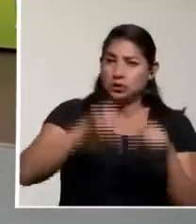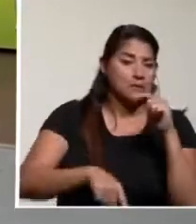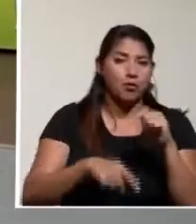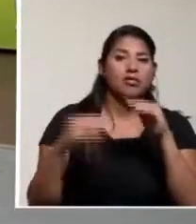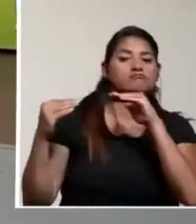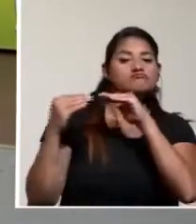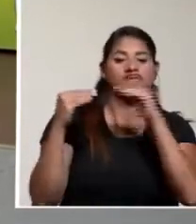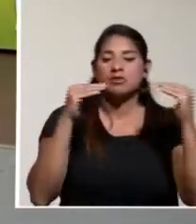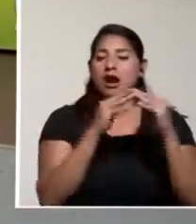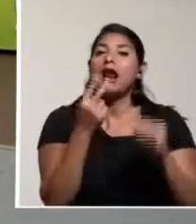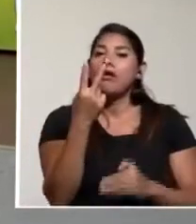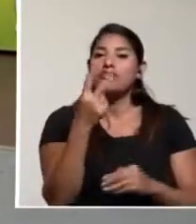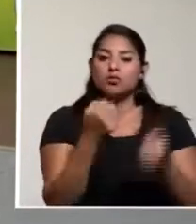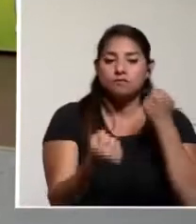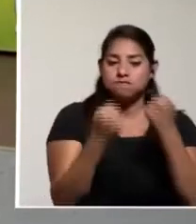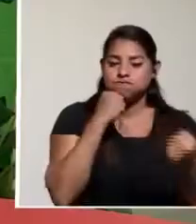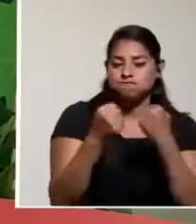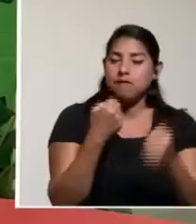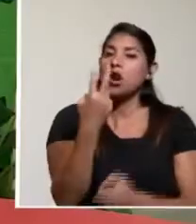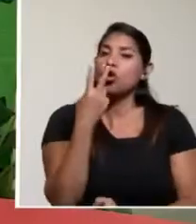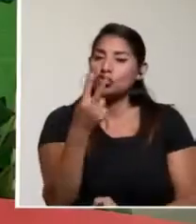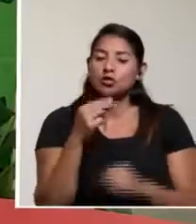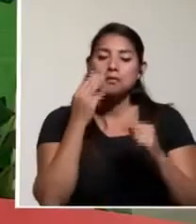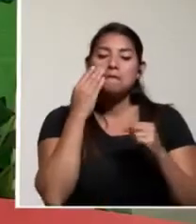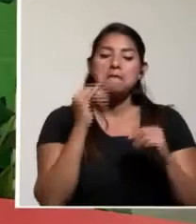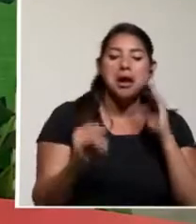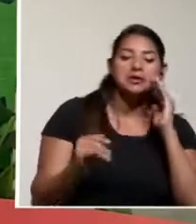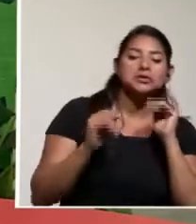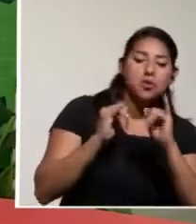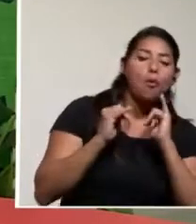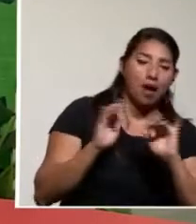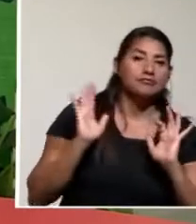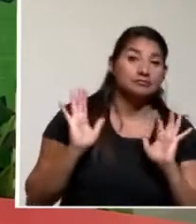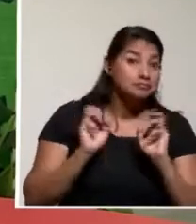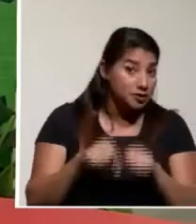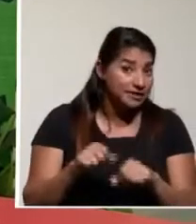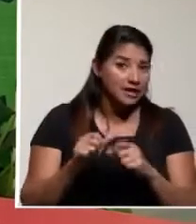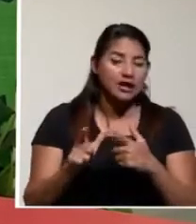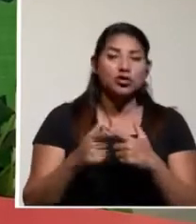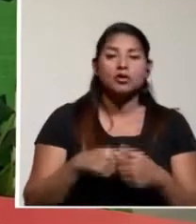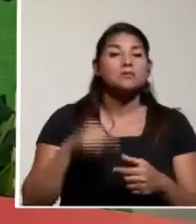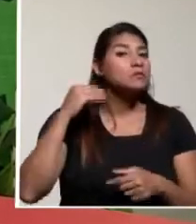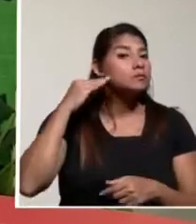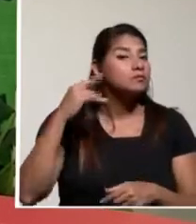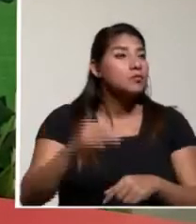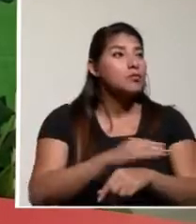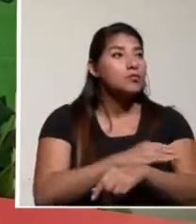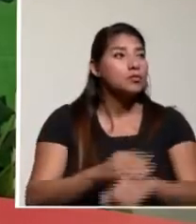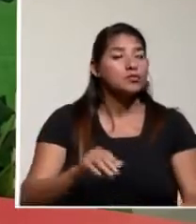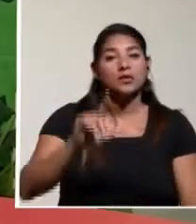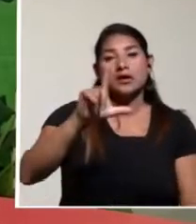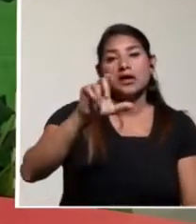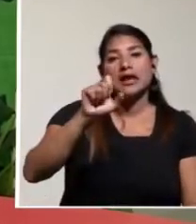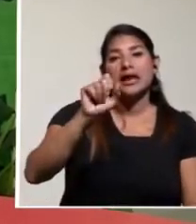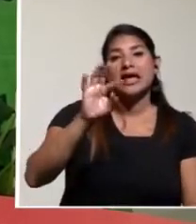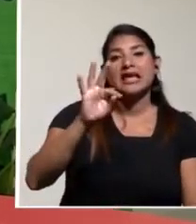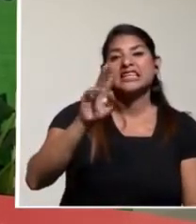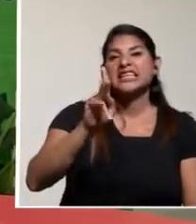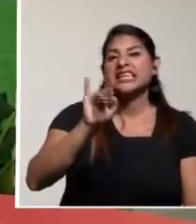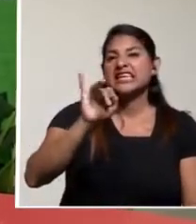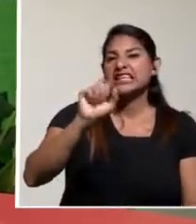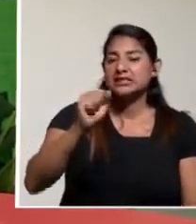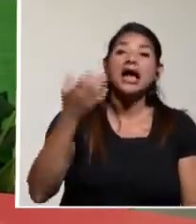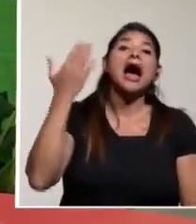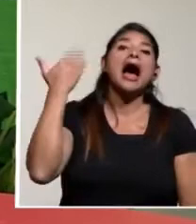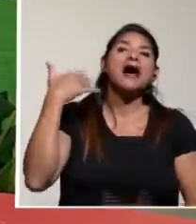¿verdad? Necesito que las dos estén más parecidas posibles, ¿de acuerdo? Entonces vamos con la canción que se llama Let's Kiss. Ya yo la había traído,